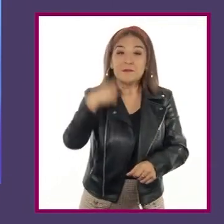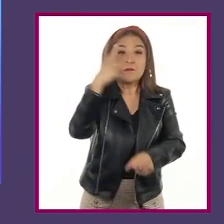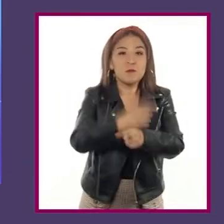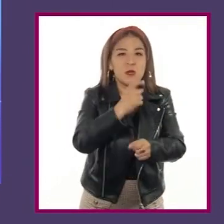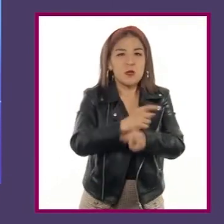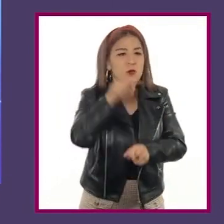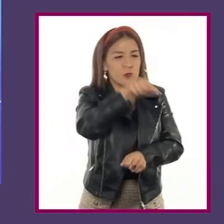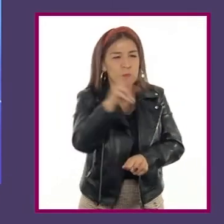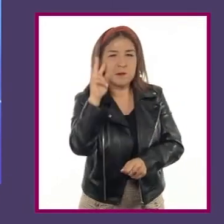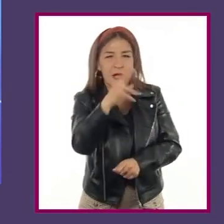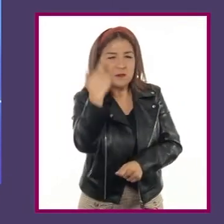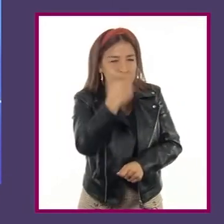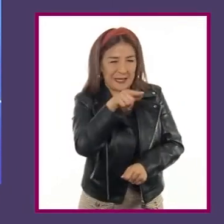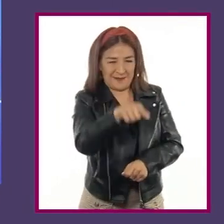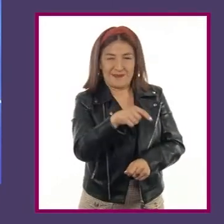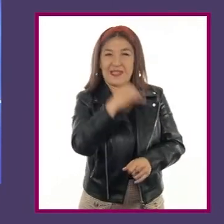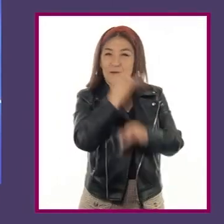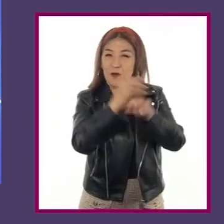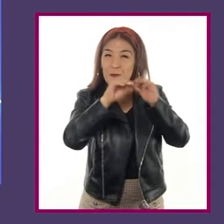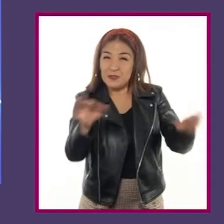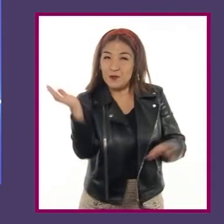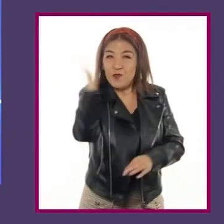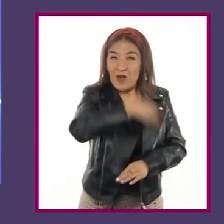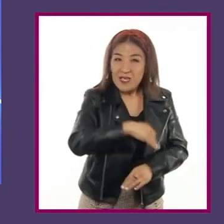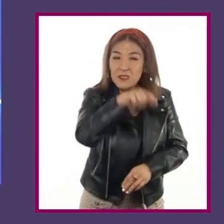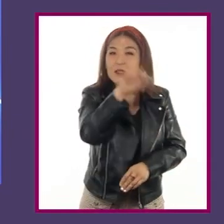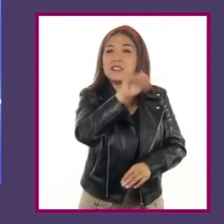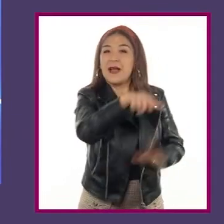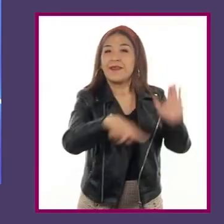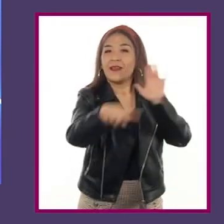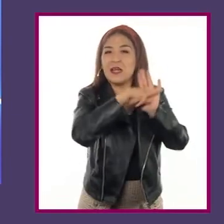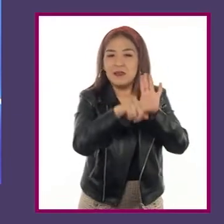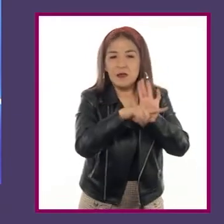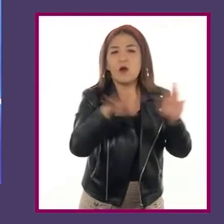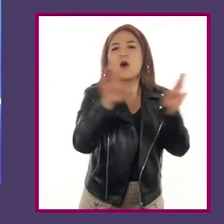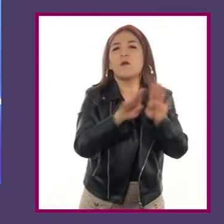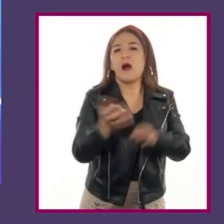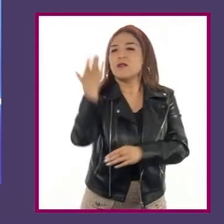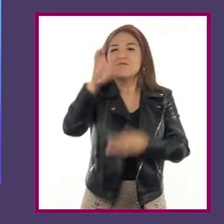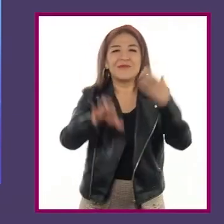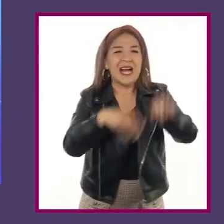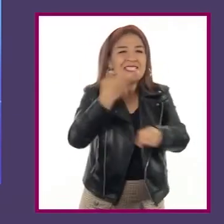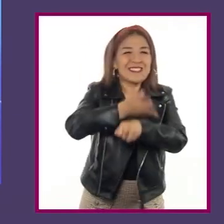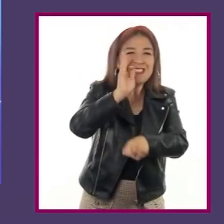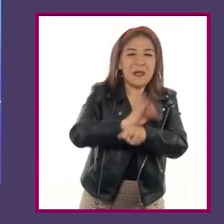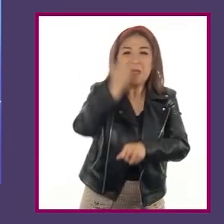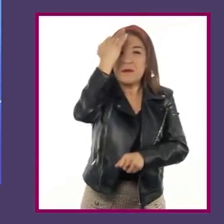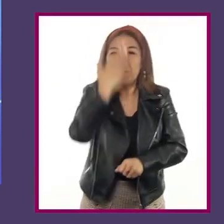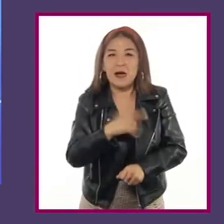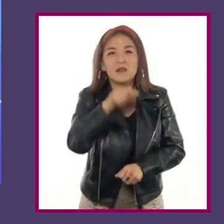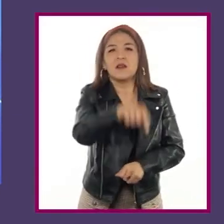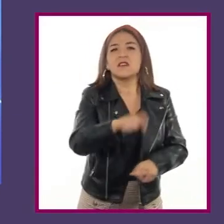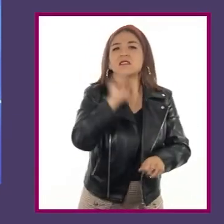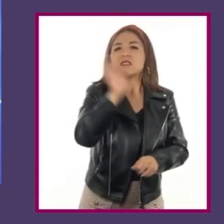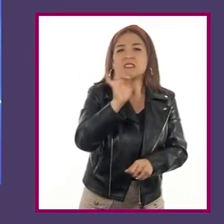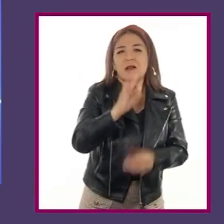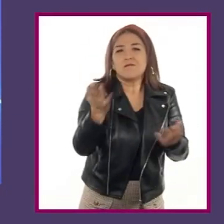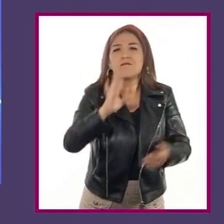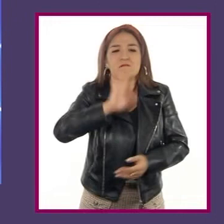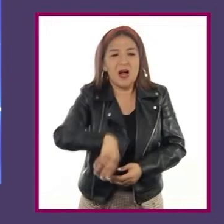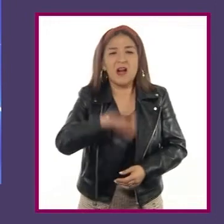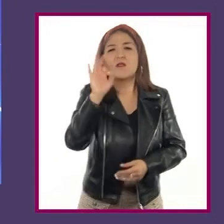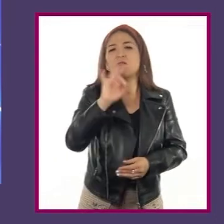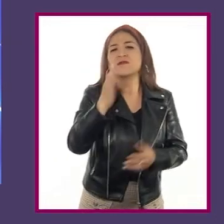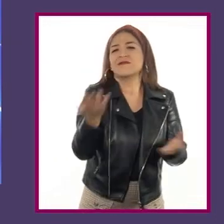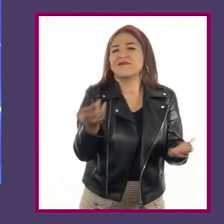o negativa para evitar compartir cadenas, memes o cualquier contenido viral que pueda resultar nocivo o